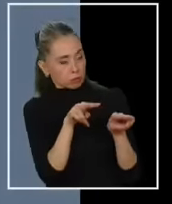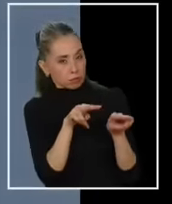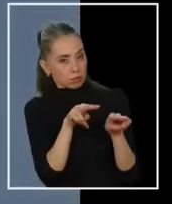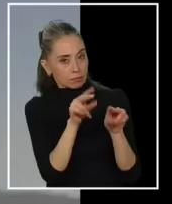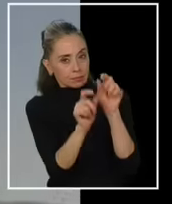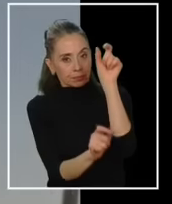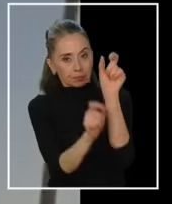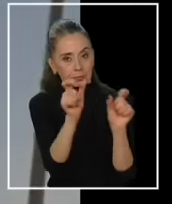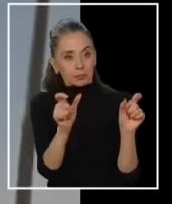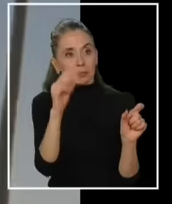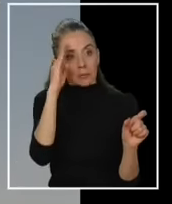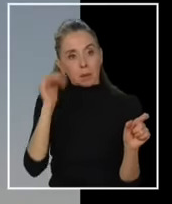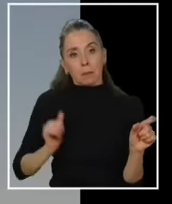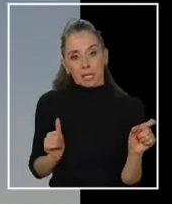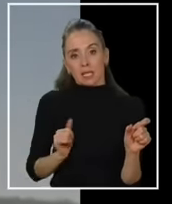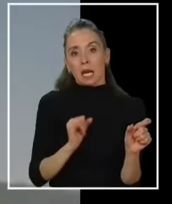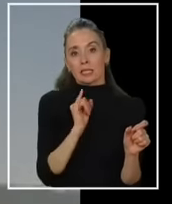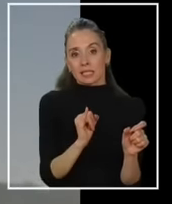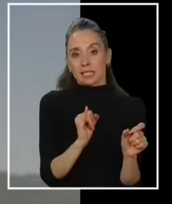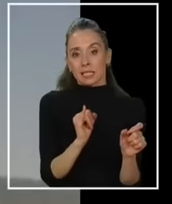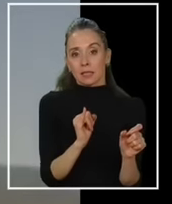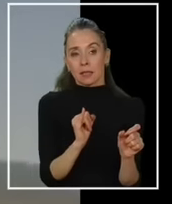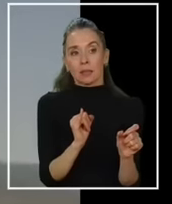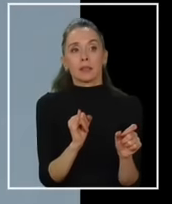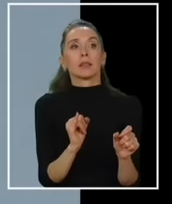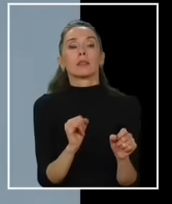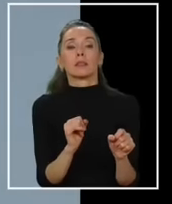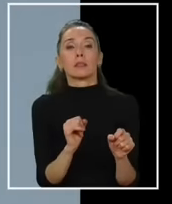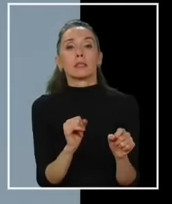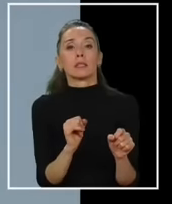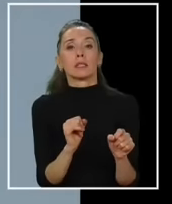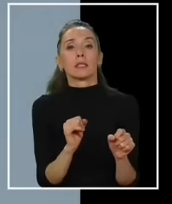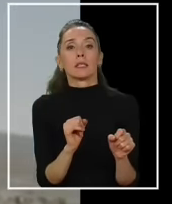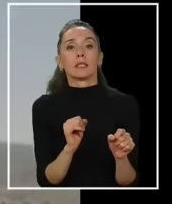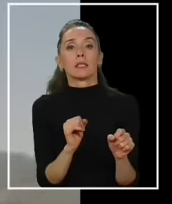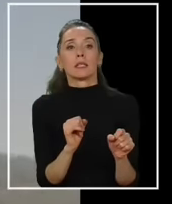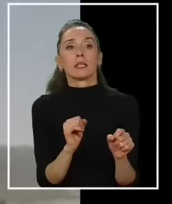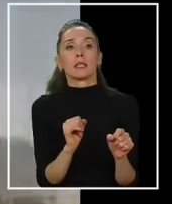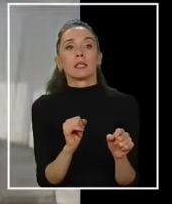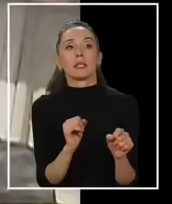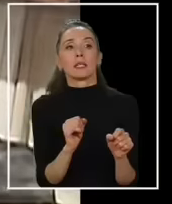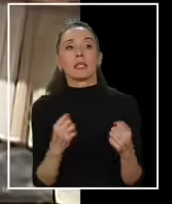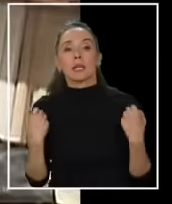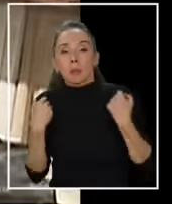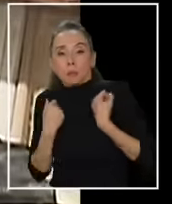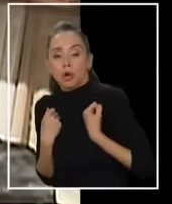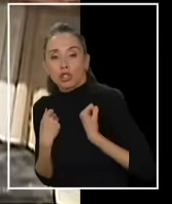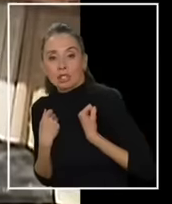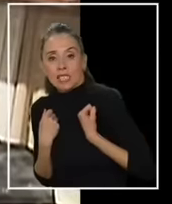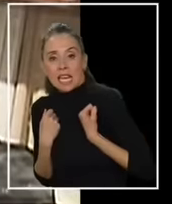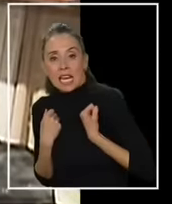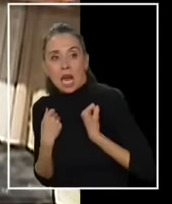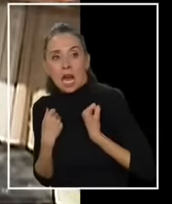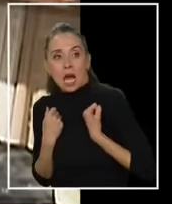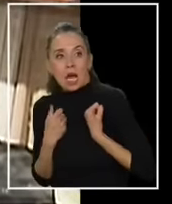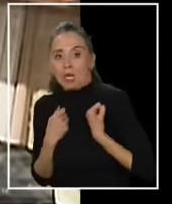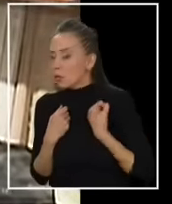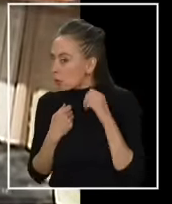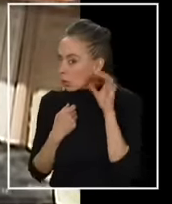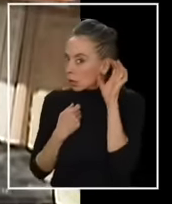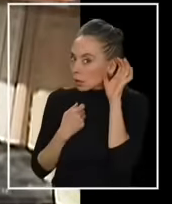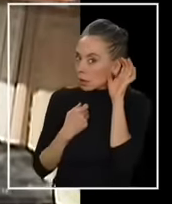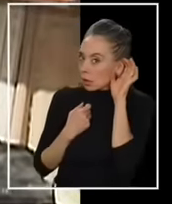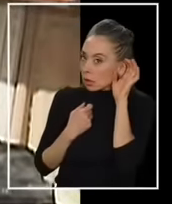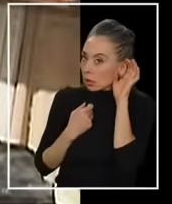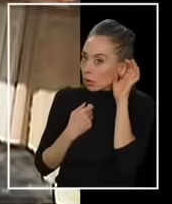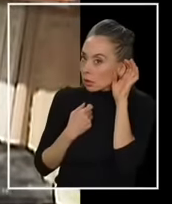evidentemente eran militares, estaban en torno a una especie de mochila y escuché